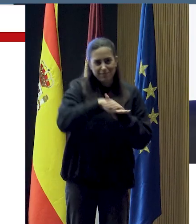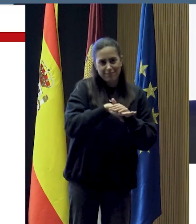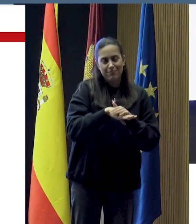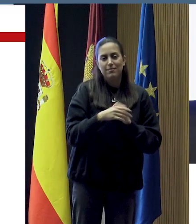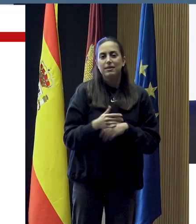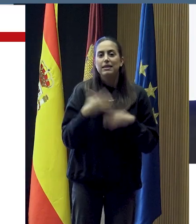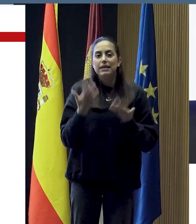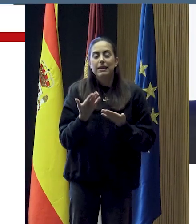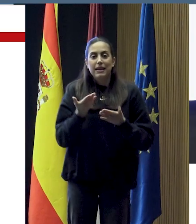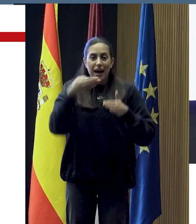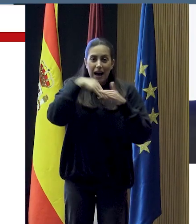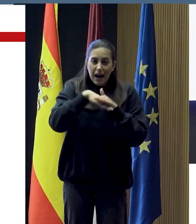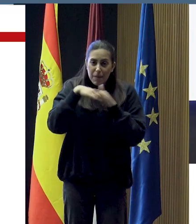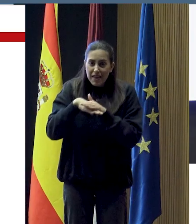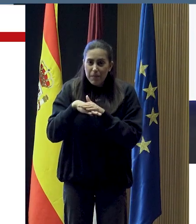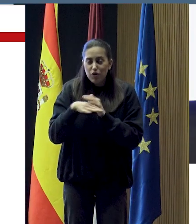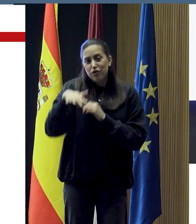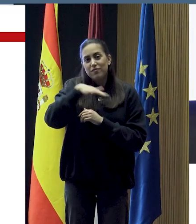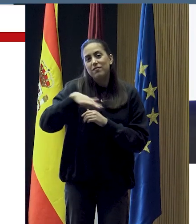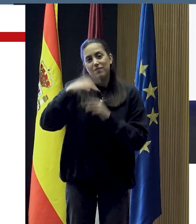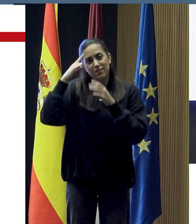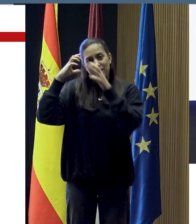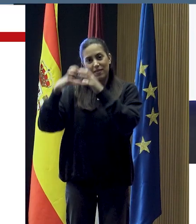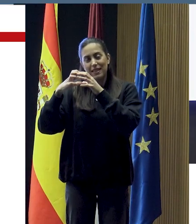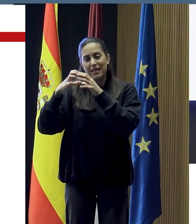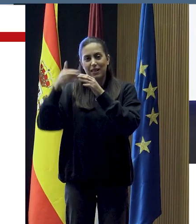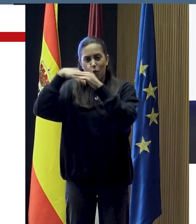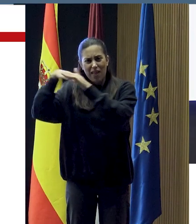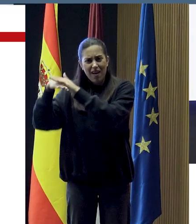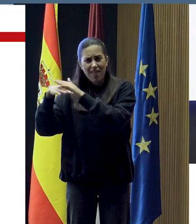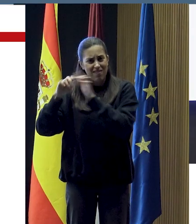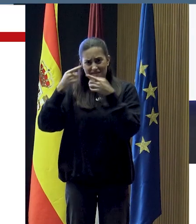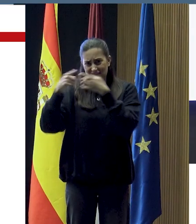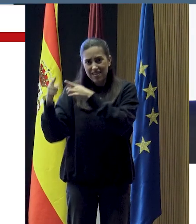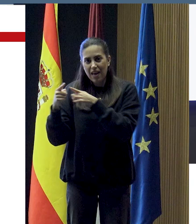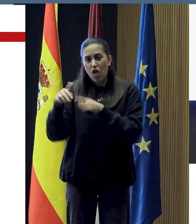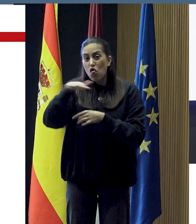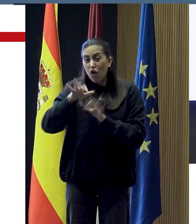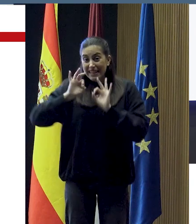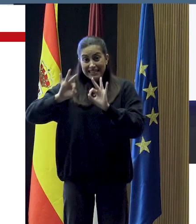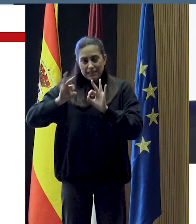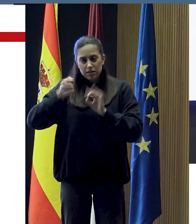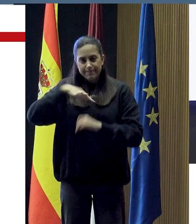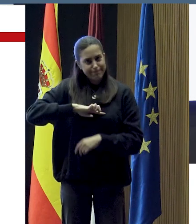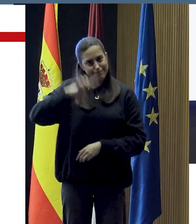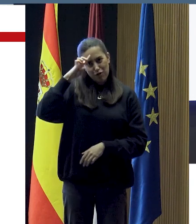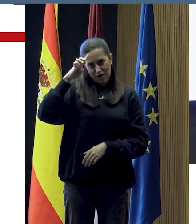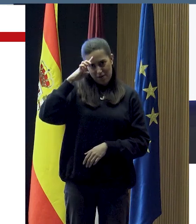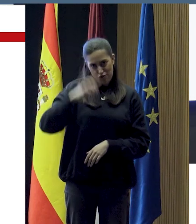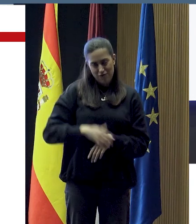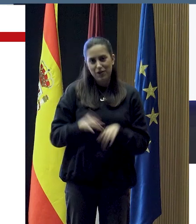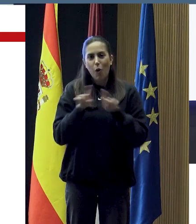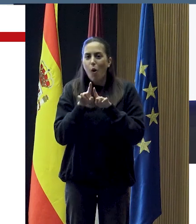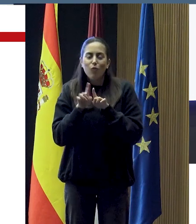el almacenamiento se guarda en distintas zonas del cerebro. Y tengo que deciros que no sabemos muy bien dónde exactamente. Es algo así como un